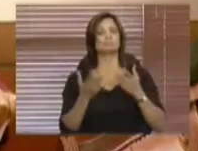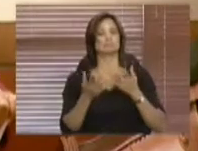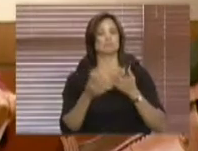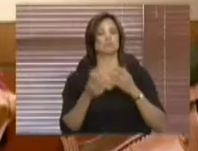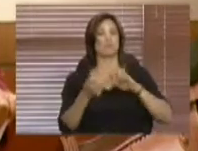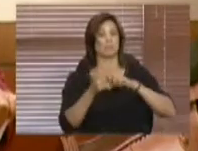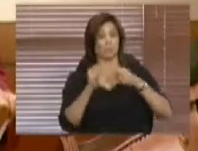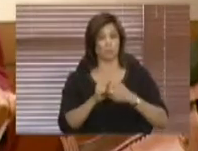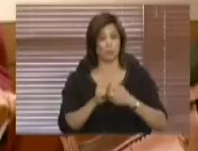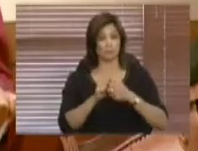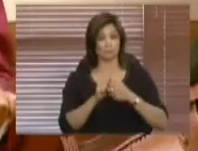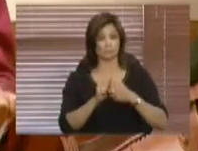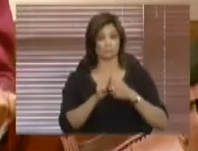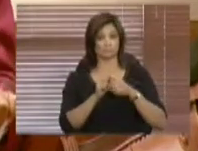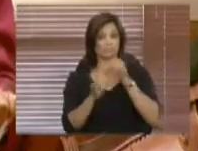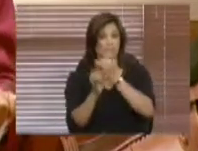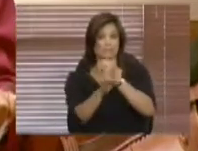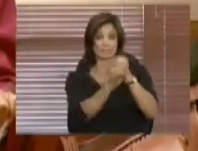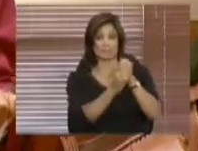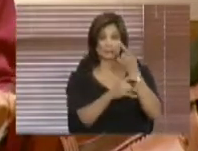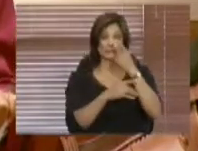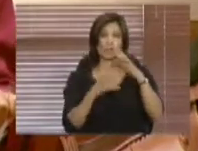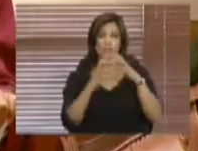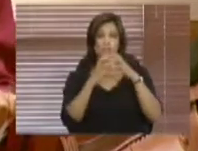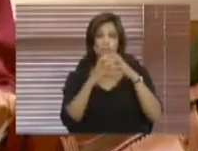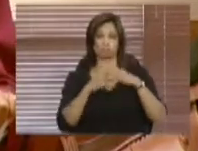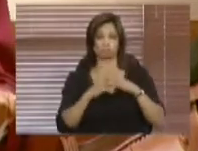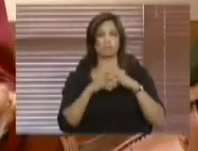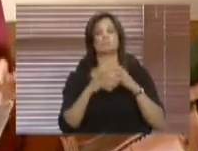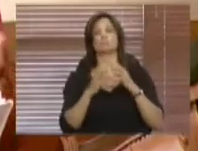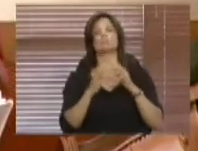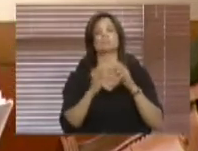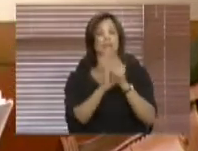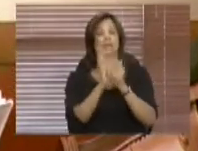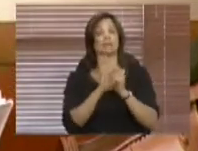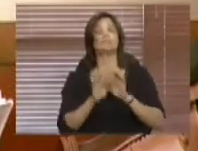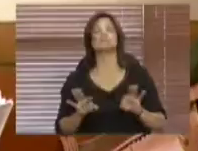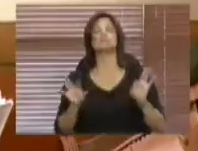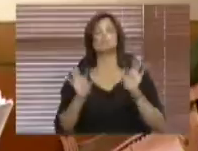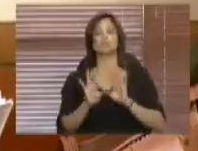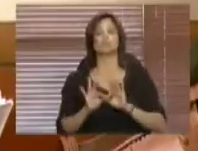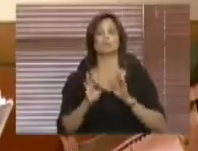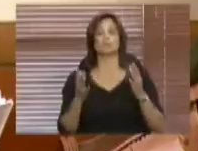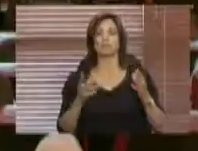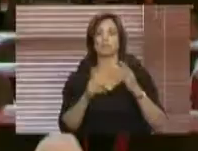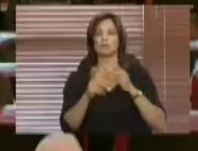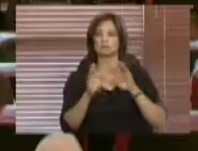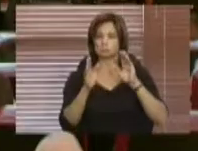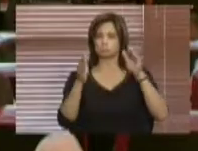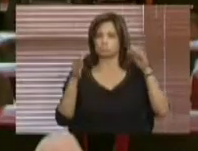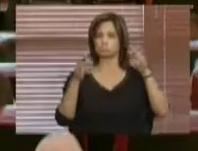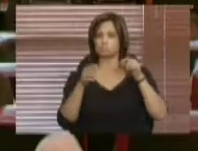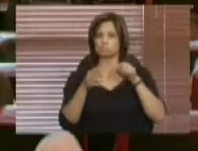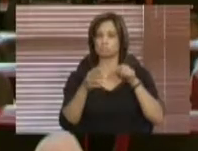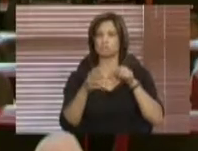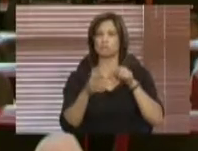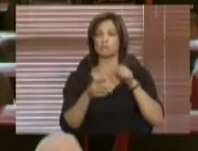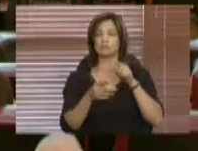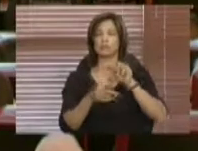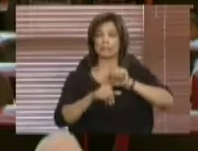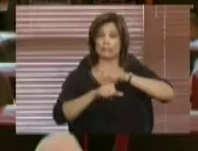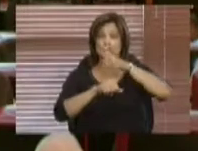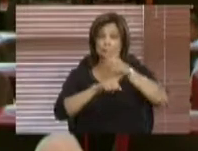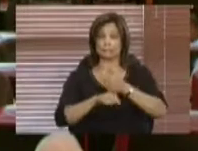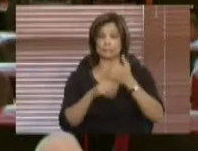virus institucional que degrada la estabilidad de la ley fundamental y que socava el